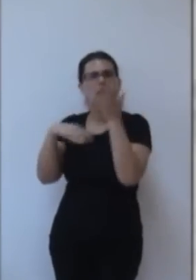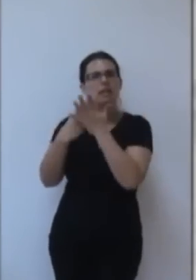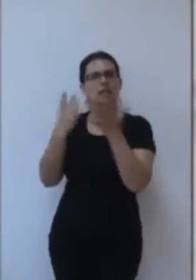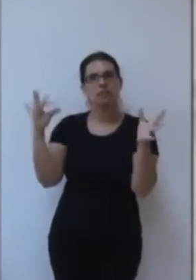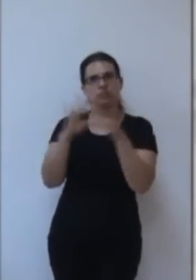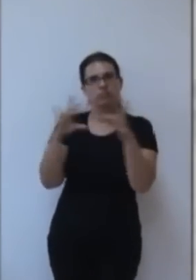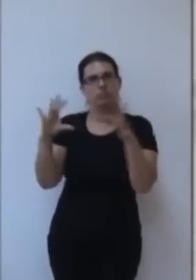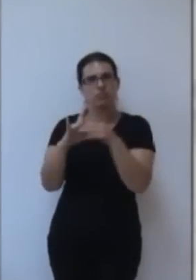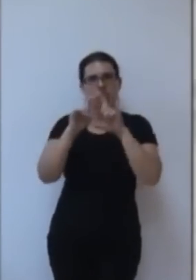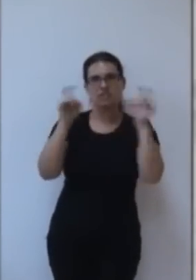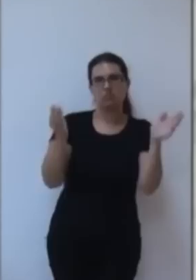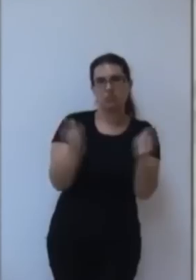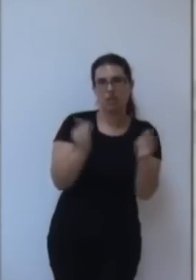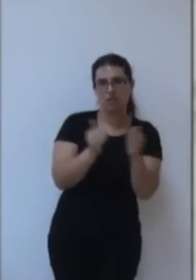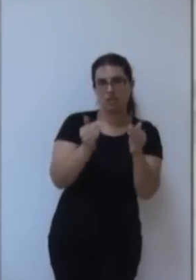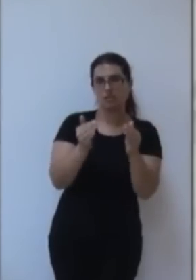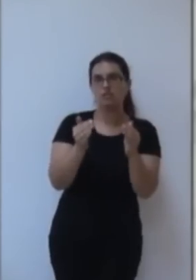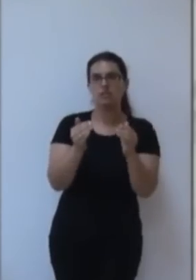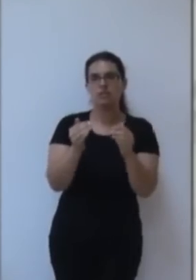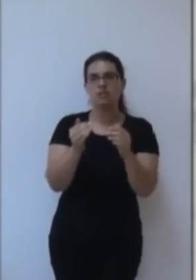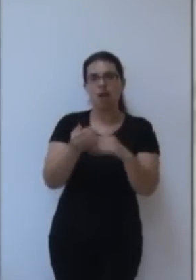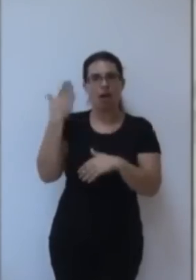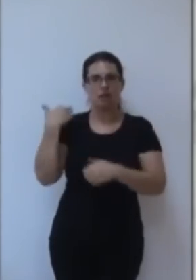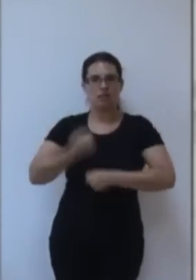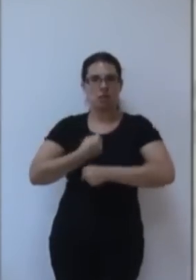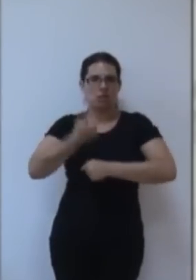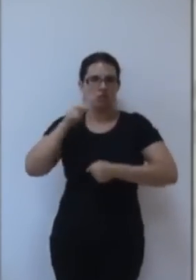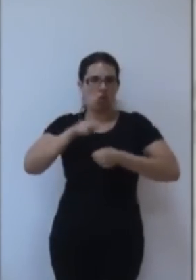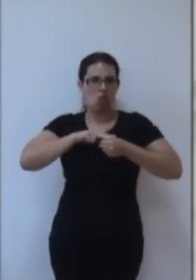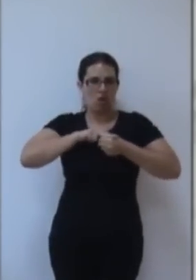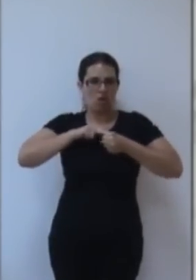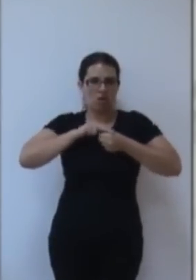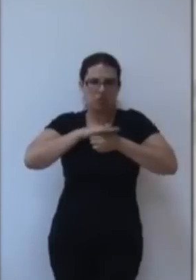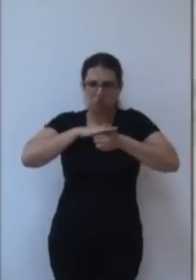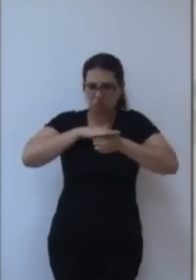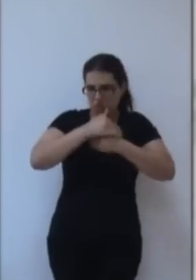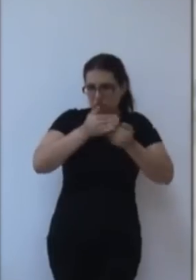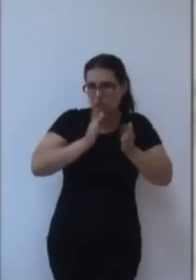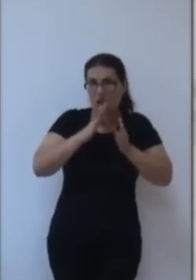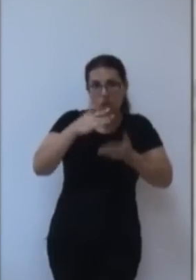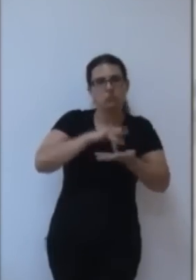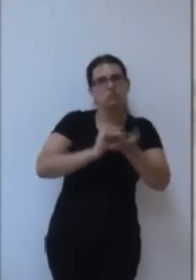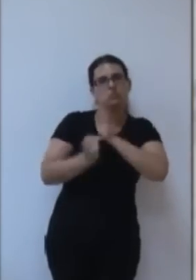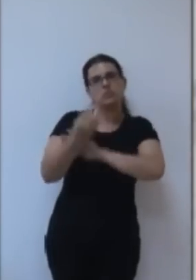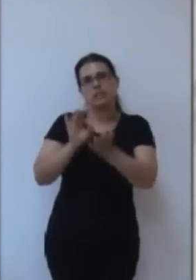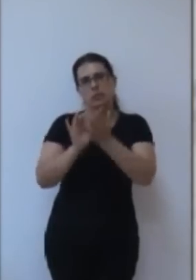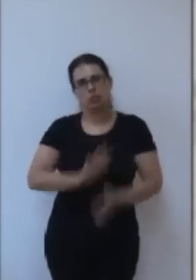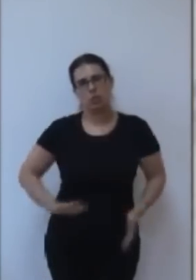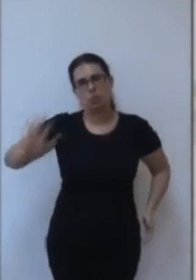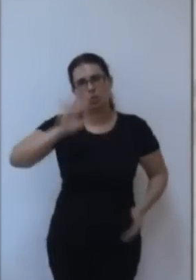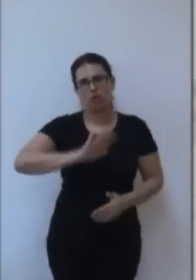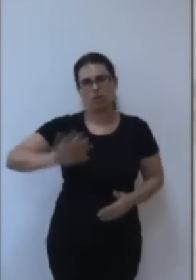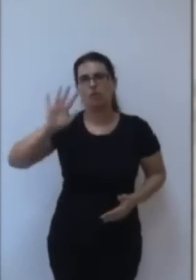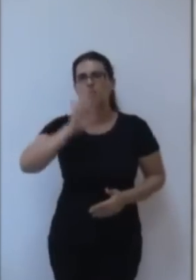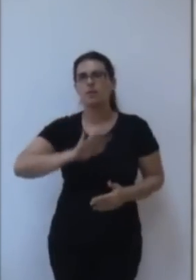entre pequeñas empresas que había antes que trabajaban muy a nivel local y que ya tienen servicios a nivel nacional. Yo creo que